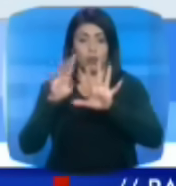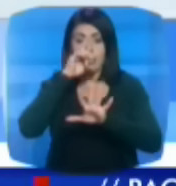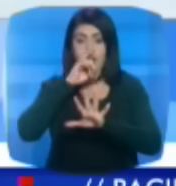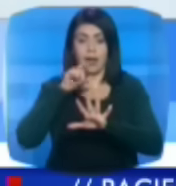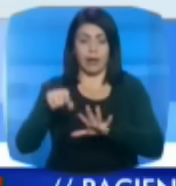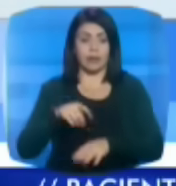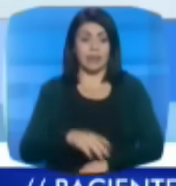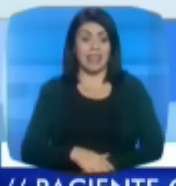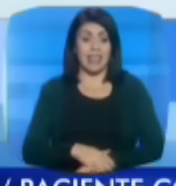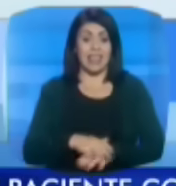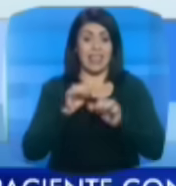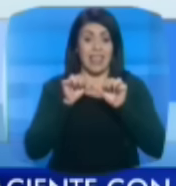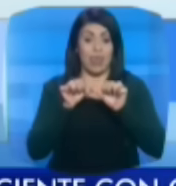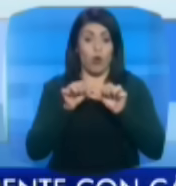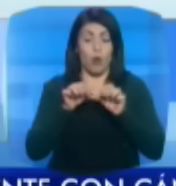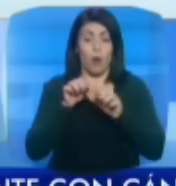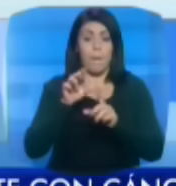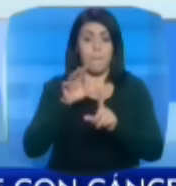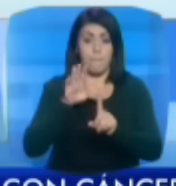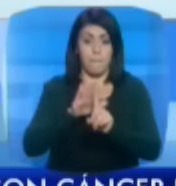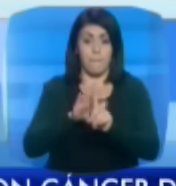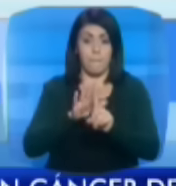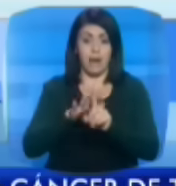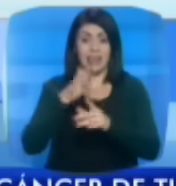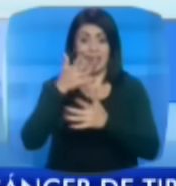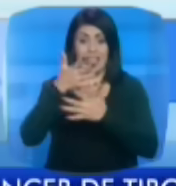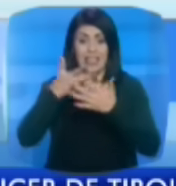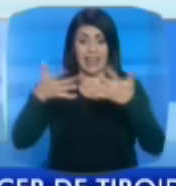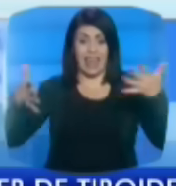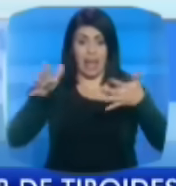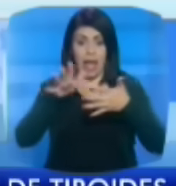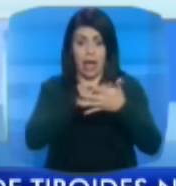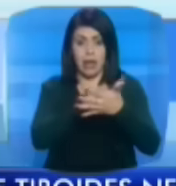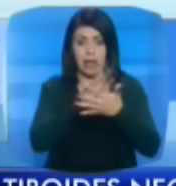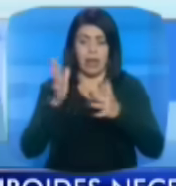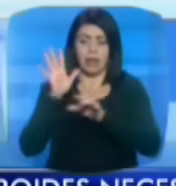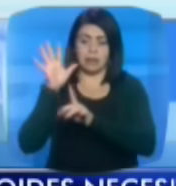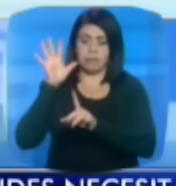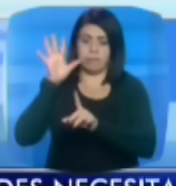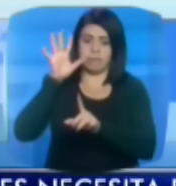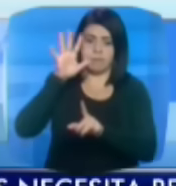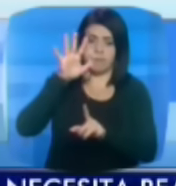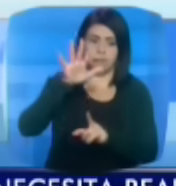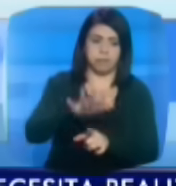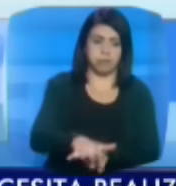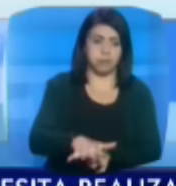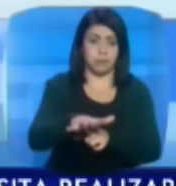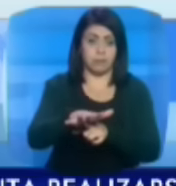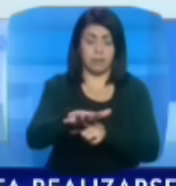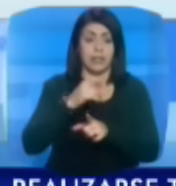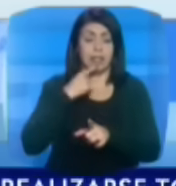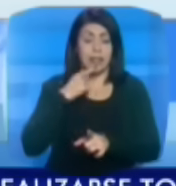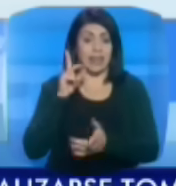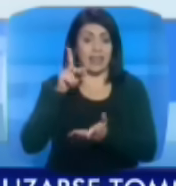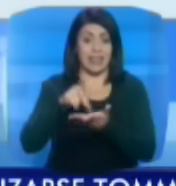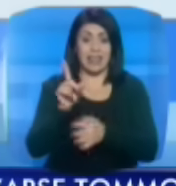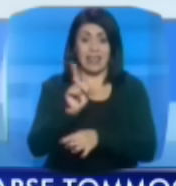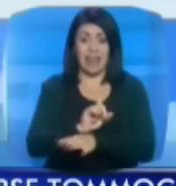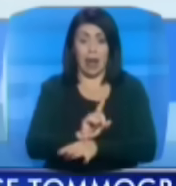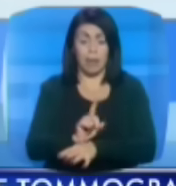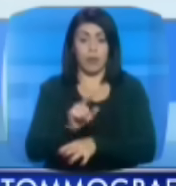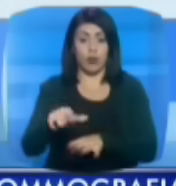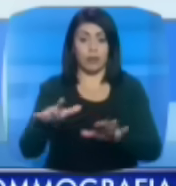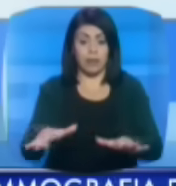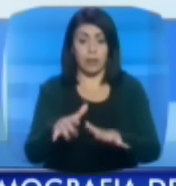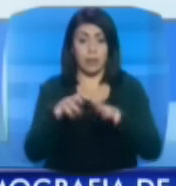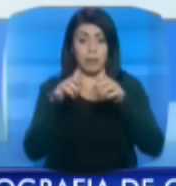de edad, quedó atrapado debajo de un portón de rejas luego de que este se desplomara. De inmediato hizo presencia una unidad